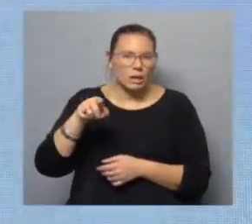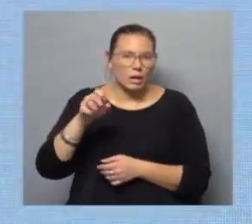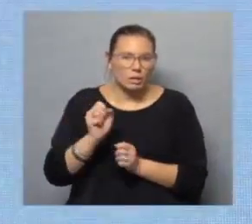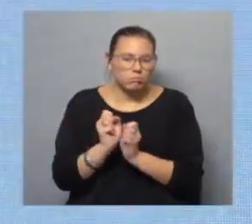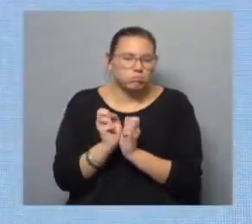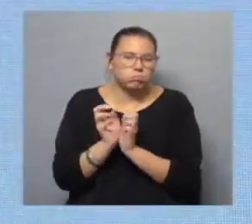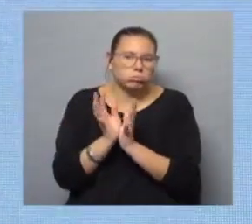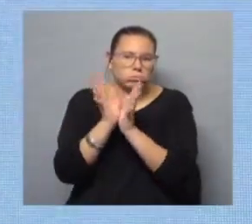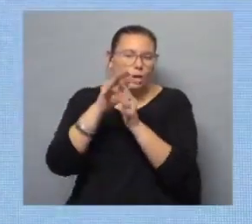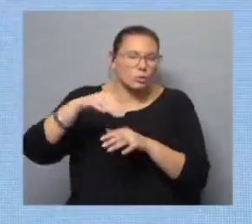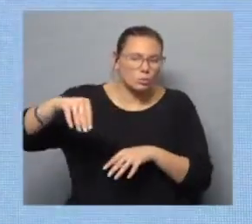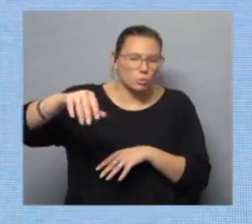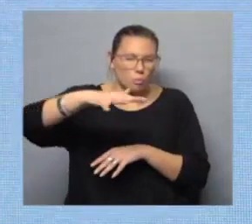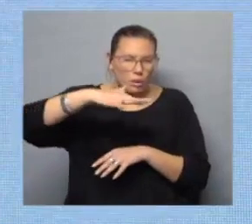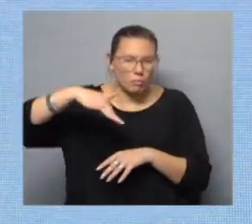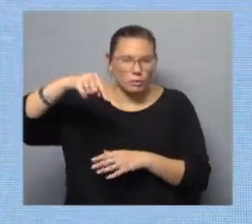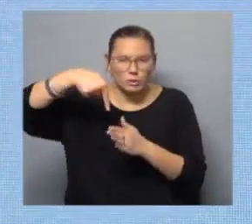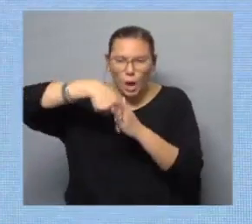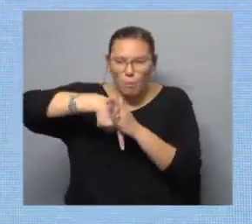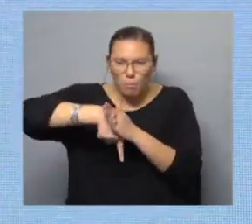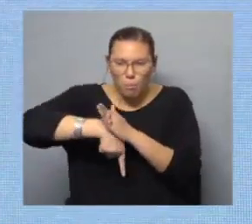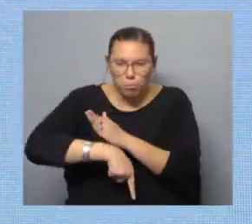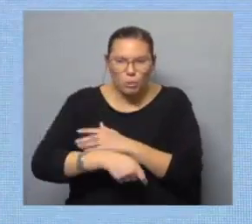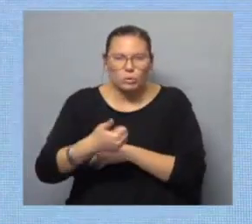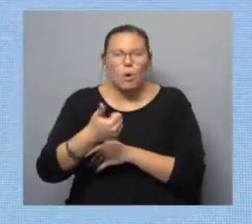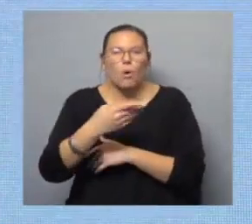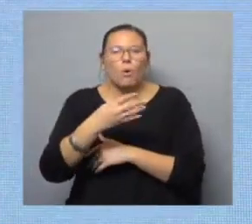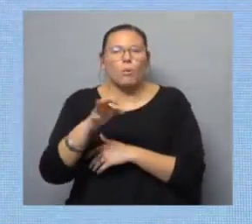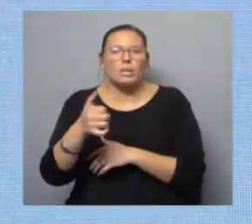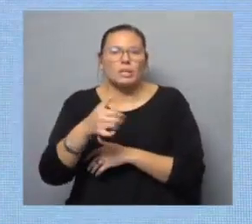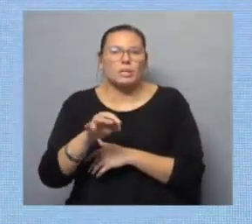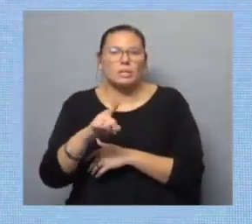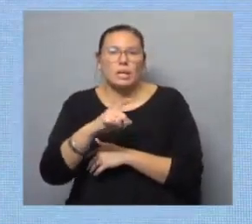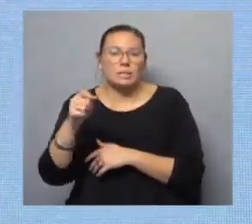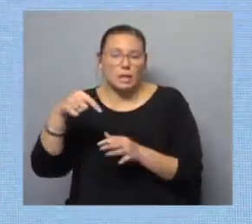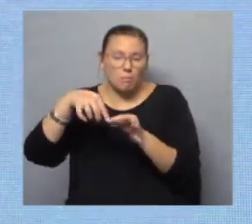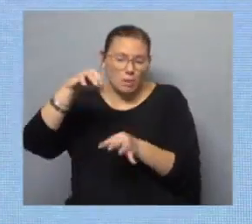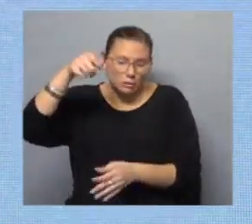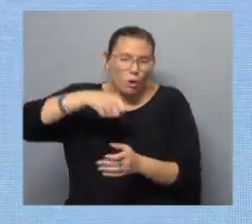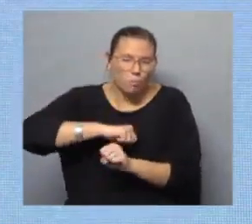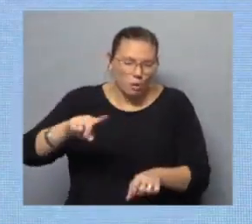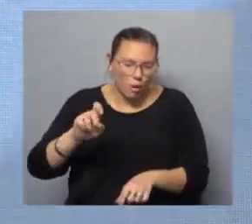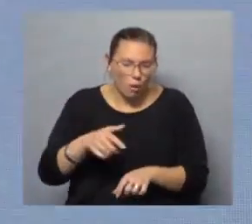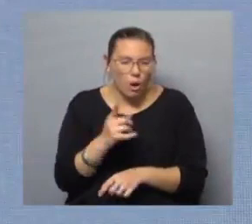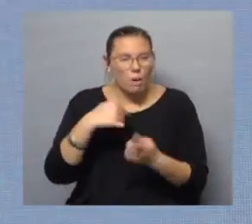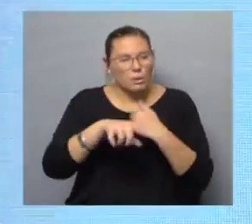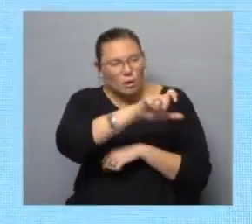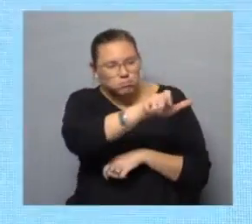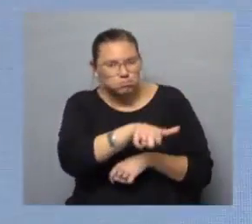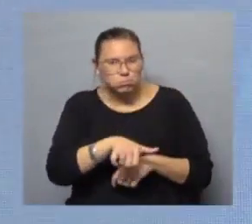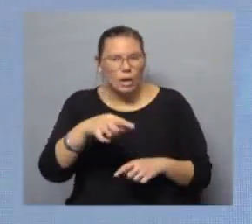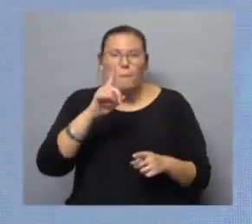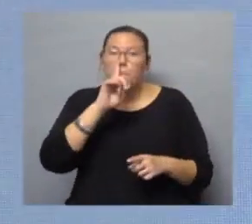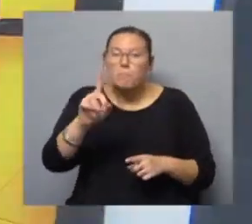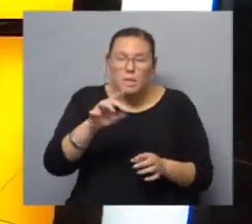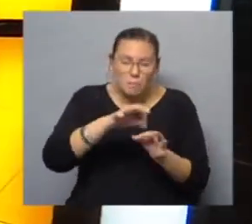está en superficie, con pozos de 40, 50, 60, 100 metros, accedemos a él. Pero si vamos hacia el lado del litoral, hay que hacer un pozo de 1000 metros